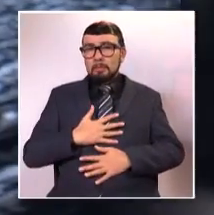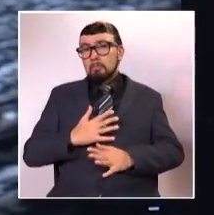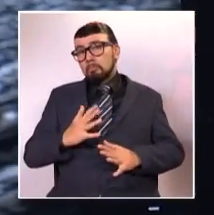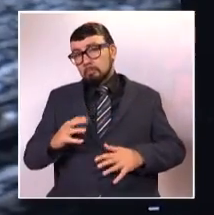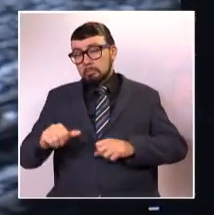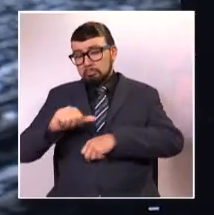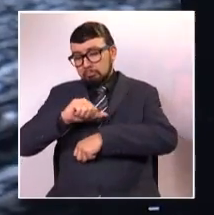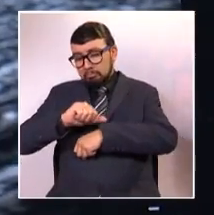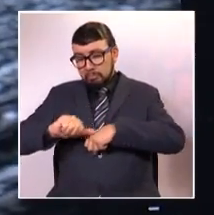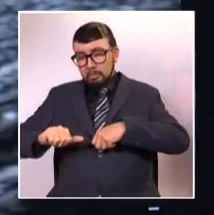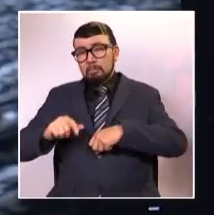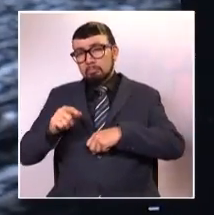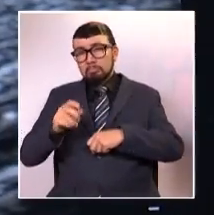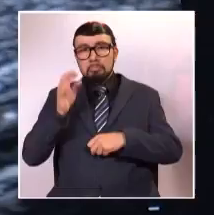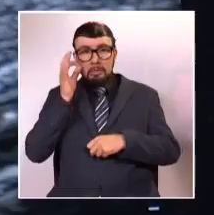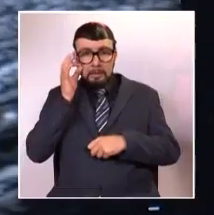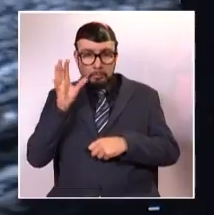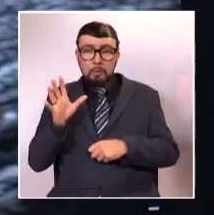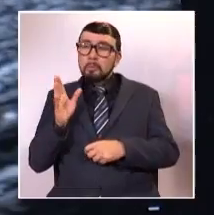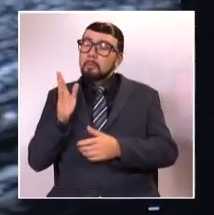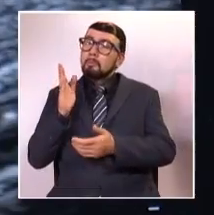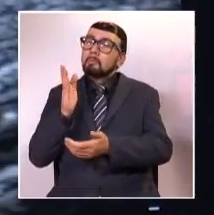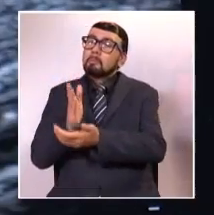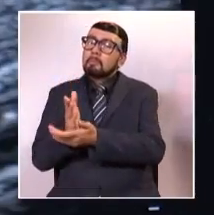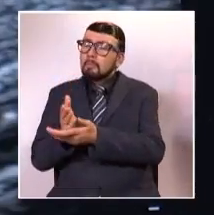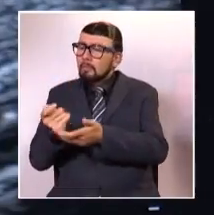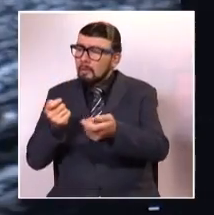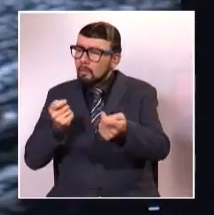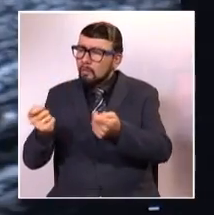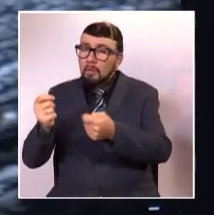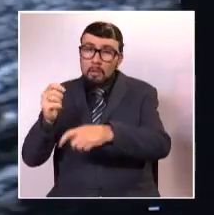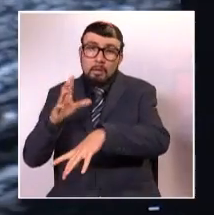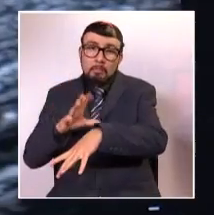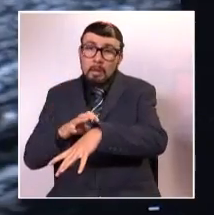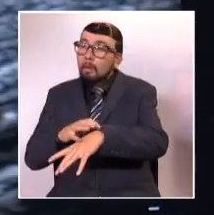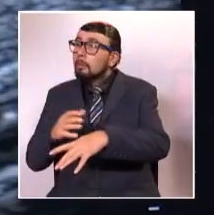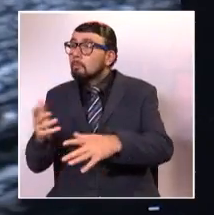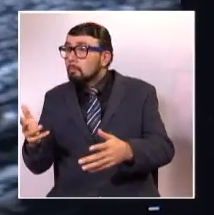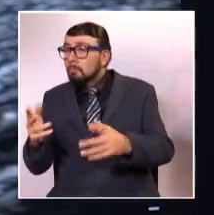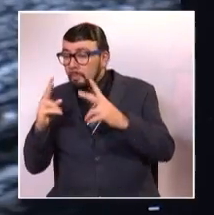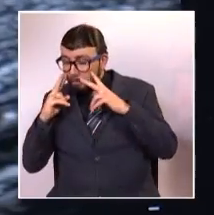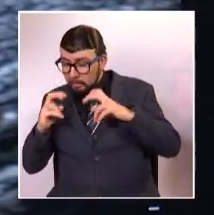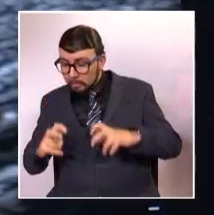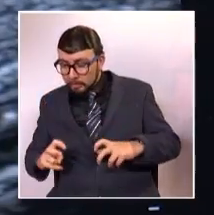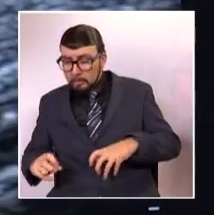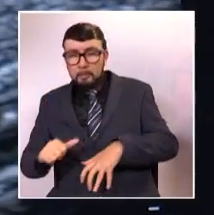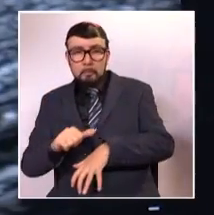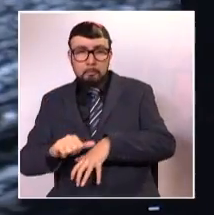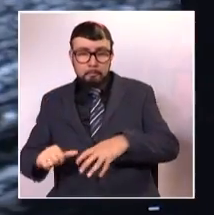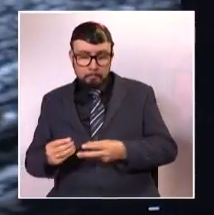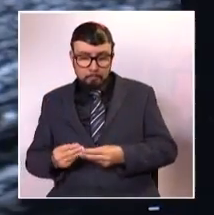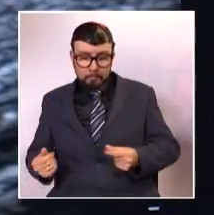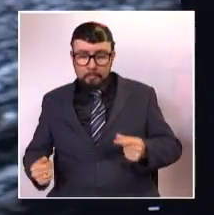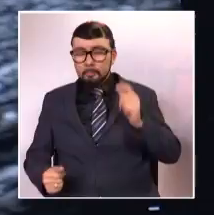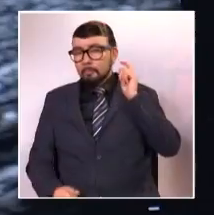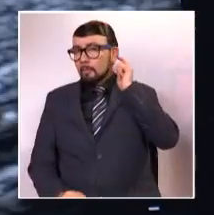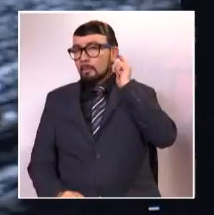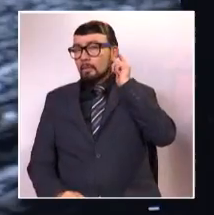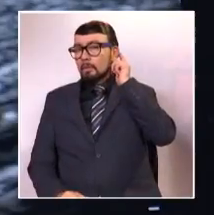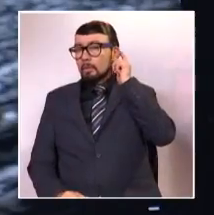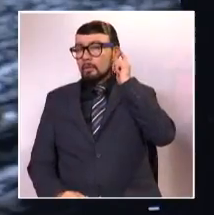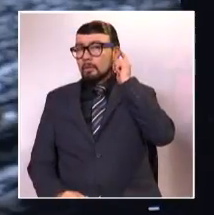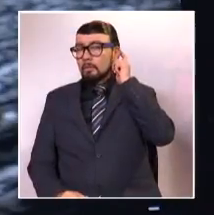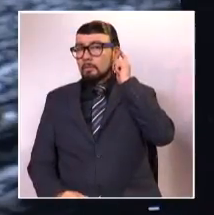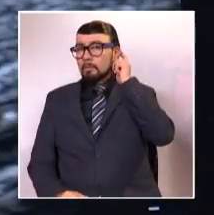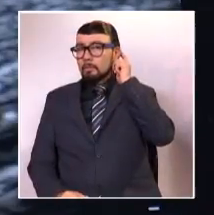entonces se puede pensar que con una interconsulta con el urólogo para que sean extirpados. ¿Sí? Muchas veces lo hacemos acá